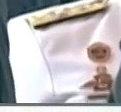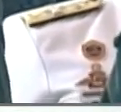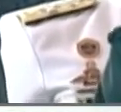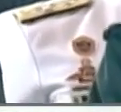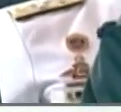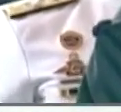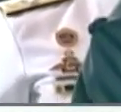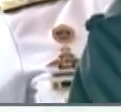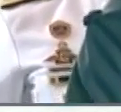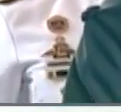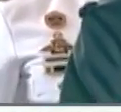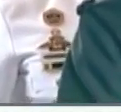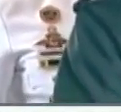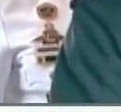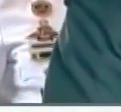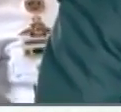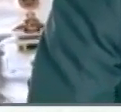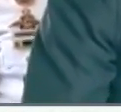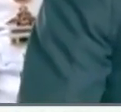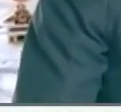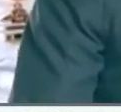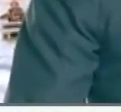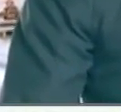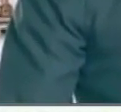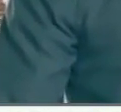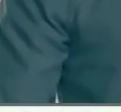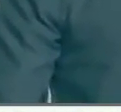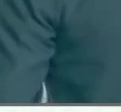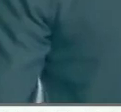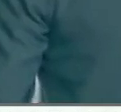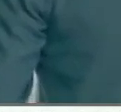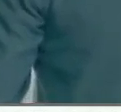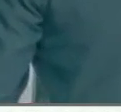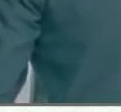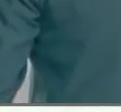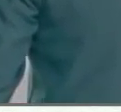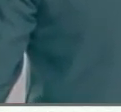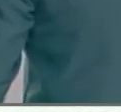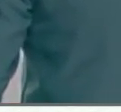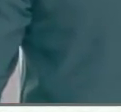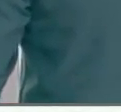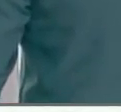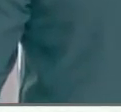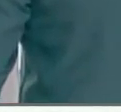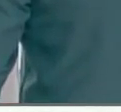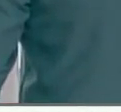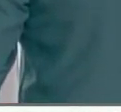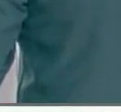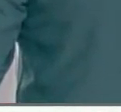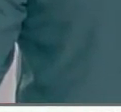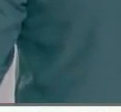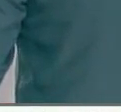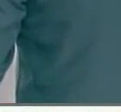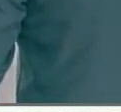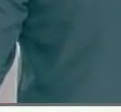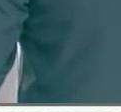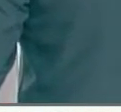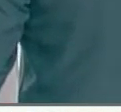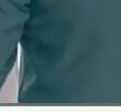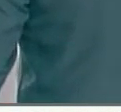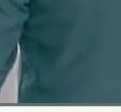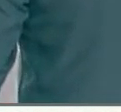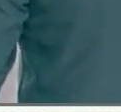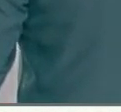iniciamos esta transmisión desde la academia militar del ejército bolivariana ubicado en fuerte tiuna